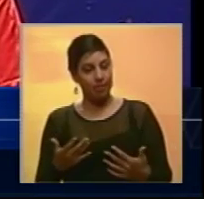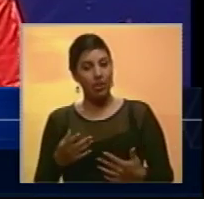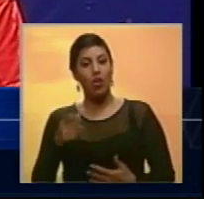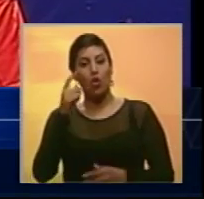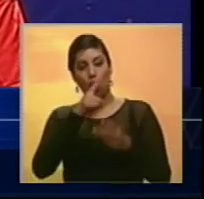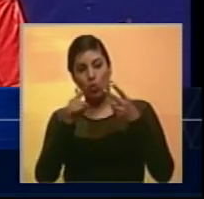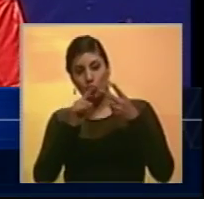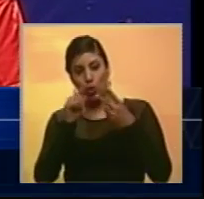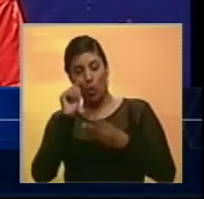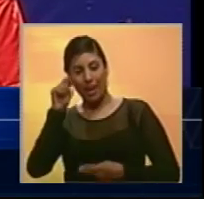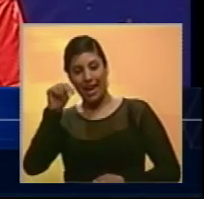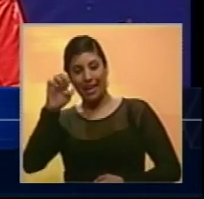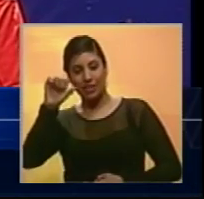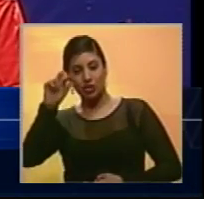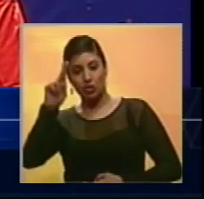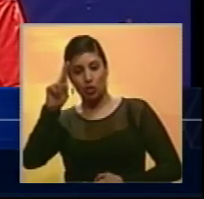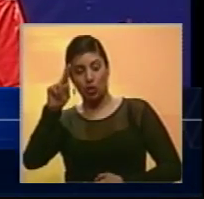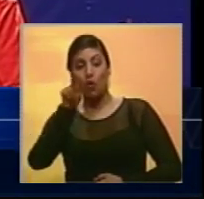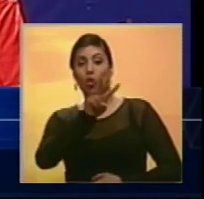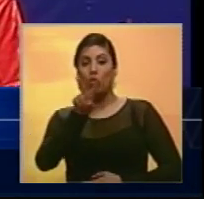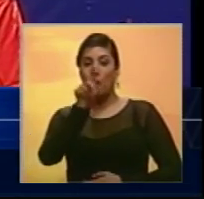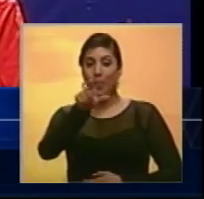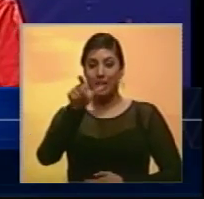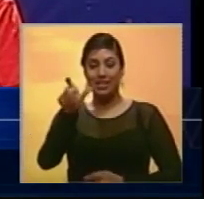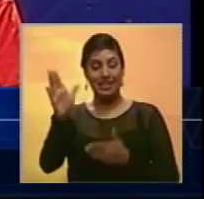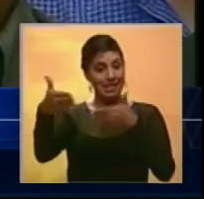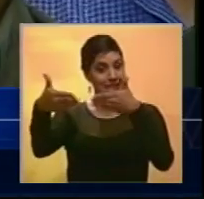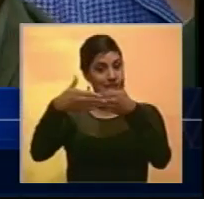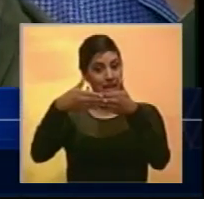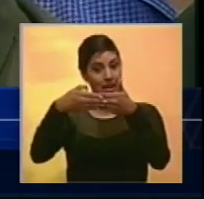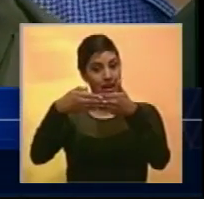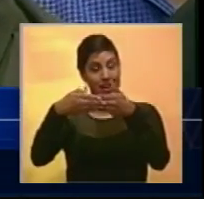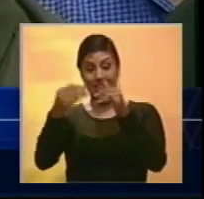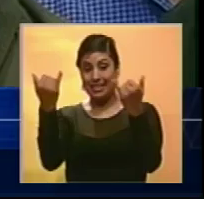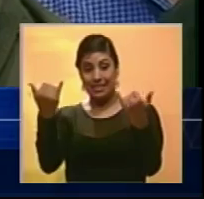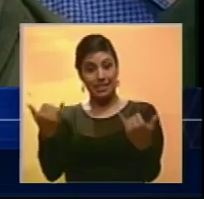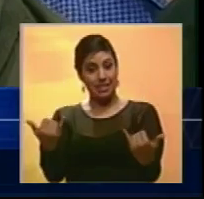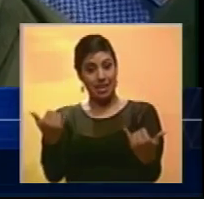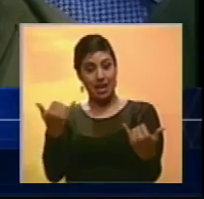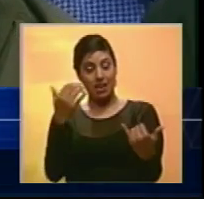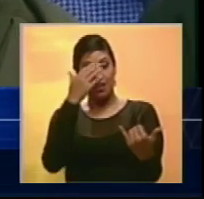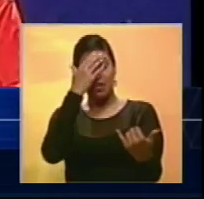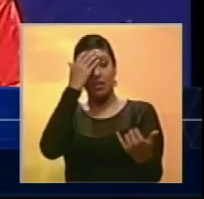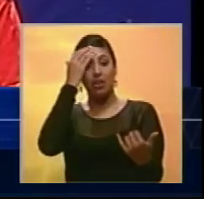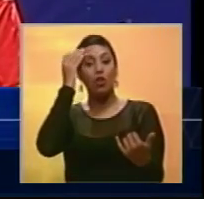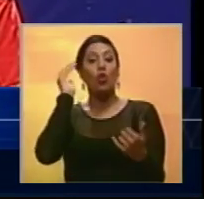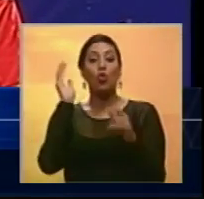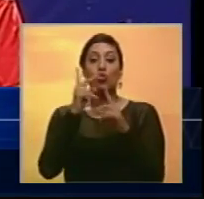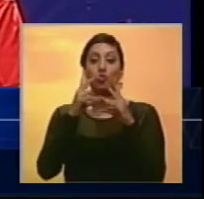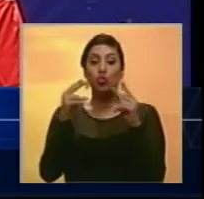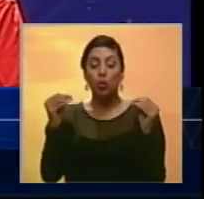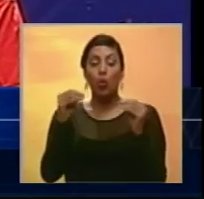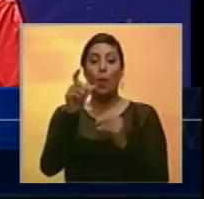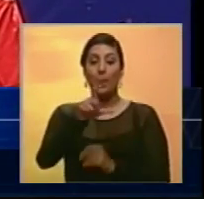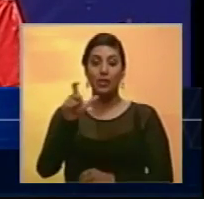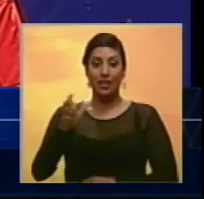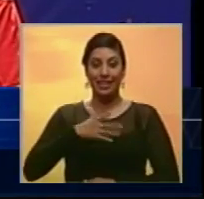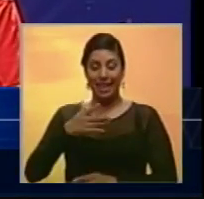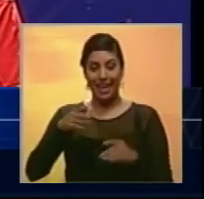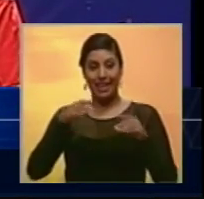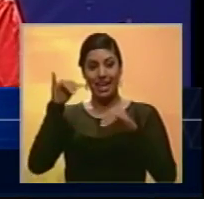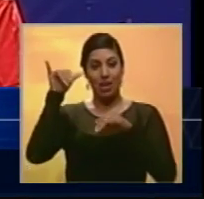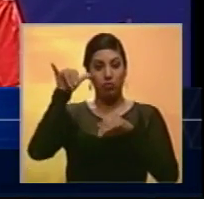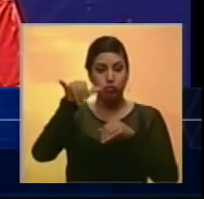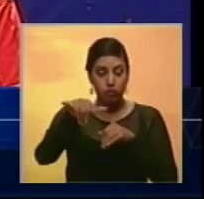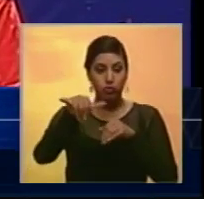Néstor Reverol Torres, de cerrar inmediatamente todas las posibilidades